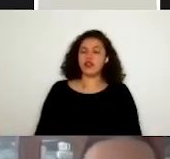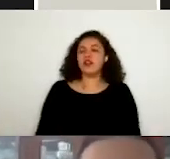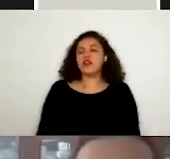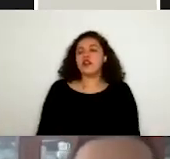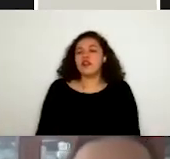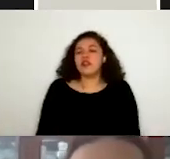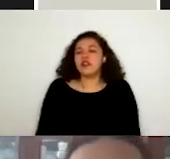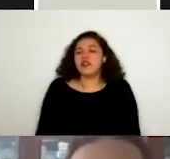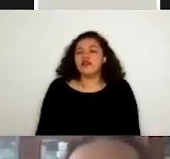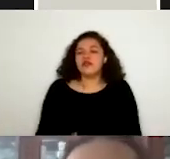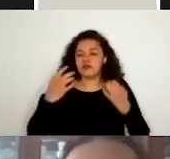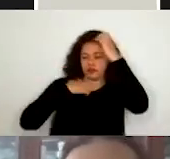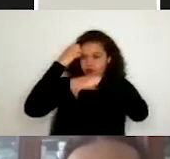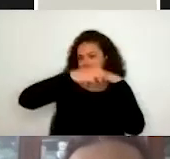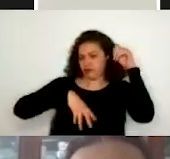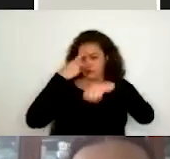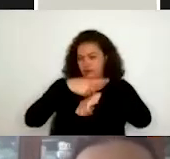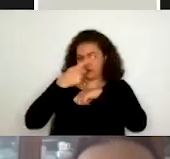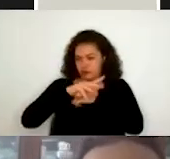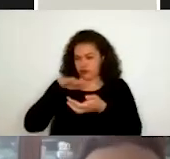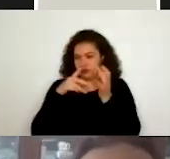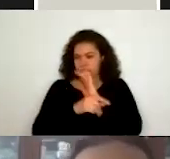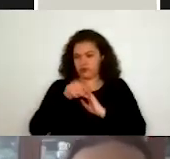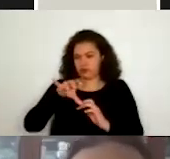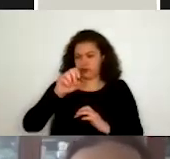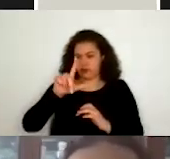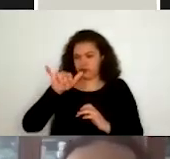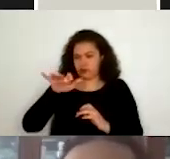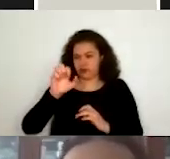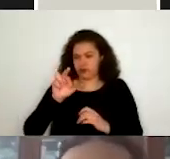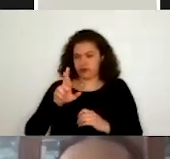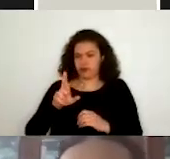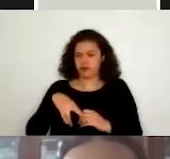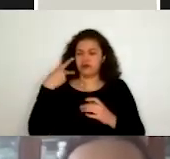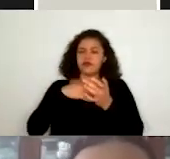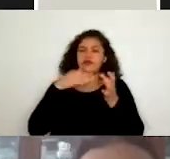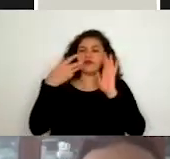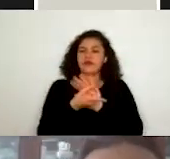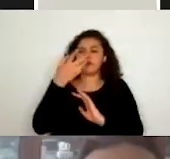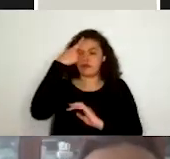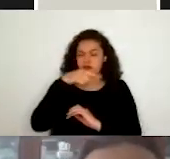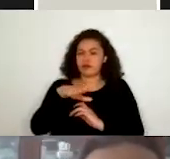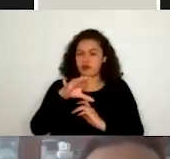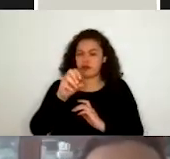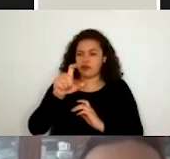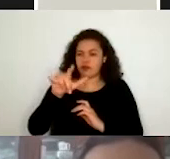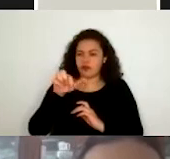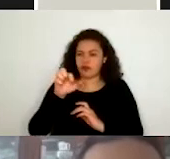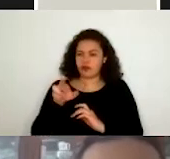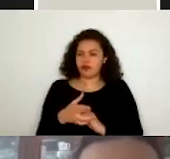Evaluación de riesgos mediante la metodología de Mosler. ¿Qué es la metodología de Mosler?